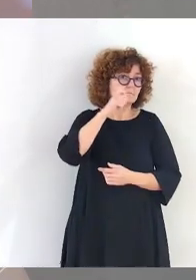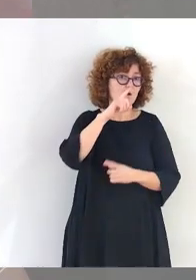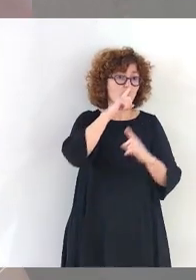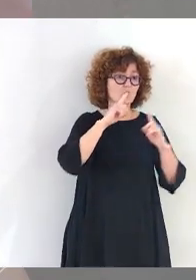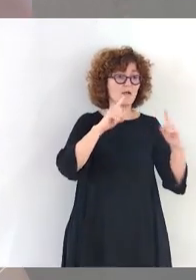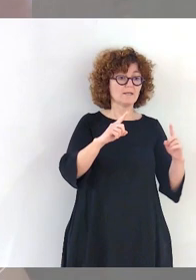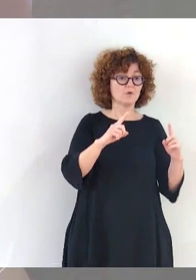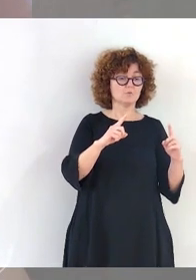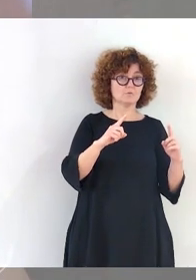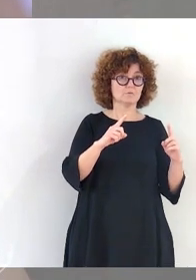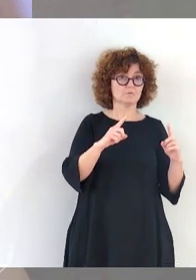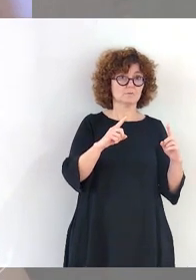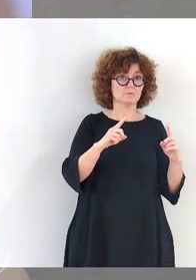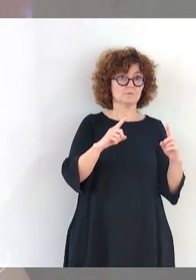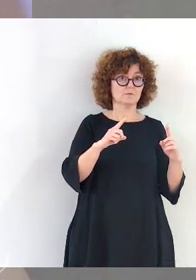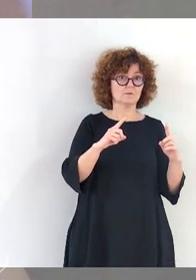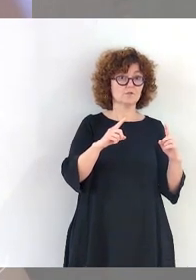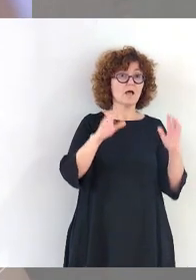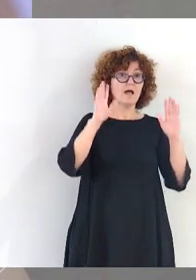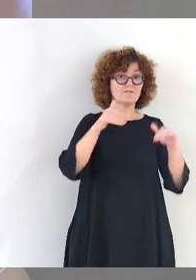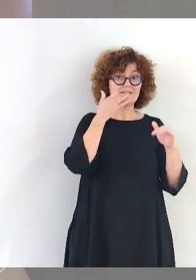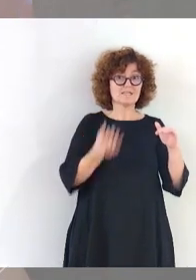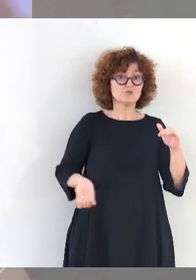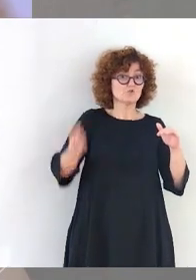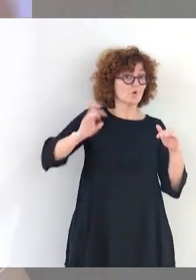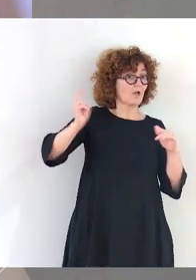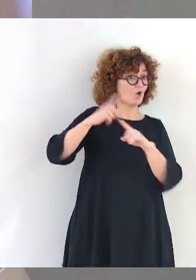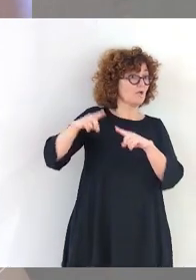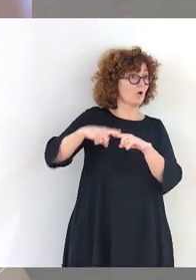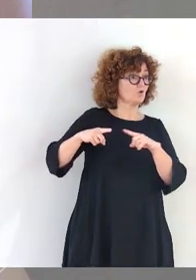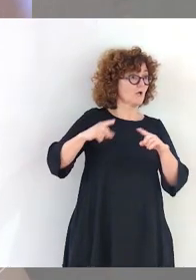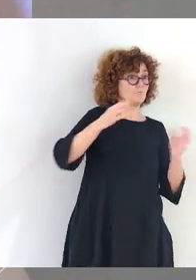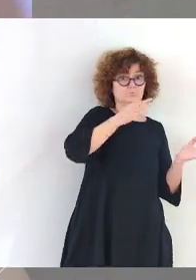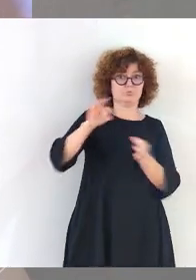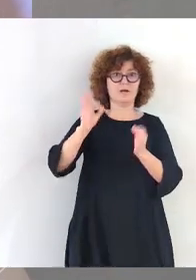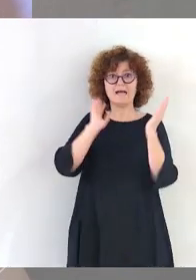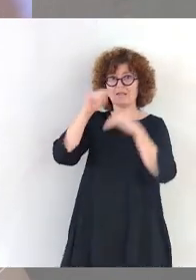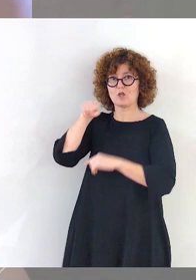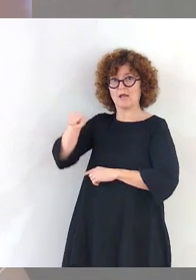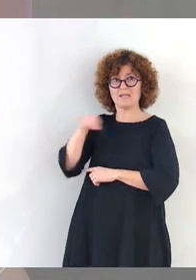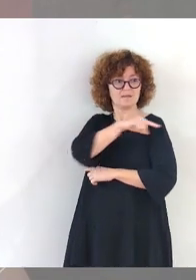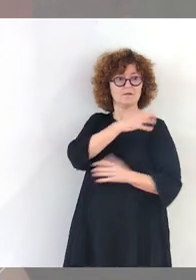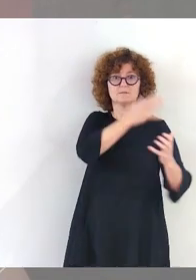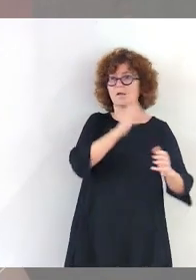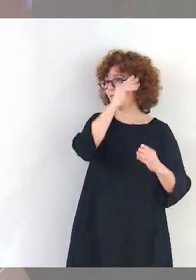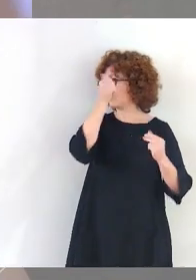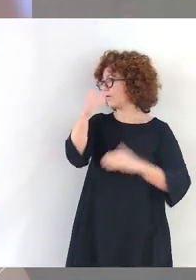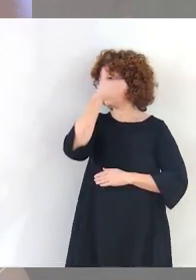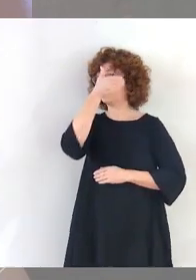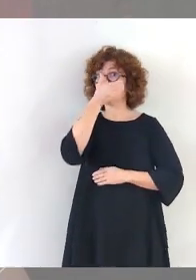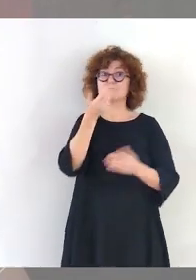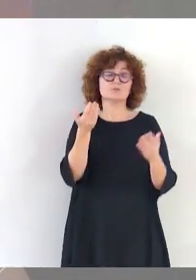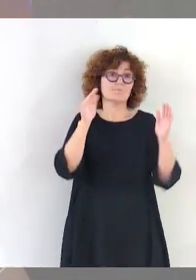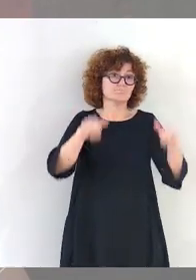partes se va muy rápida la atención hacia otros lugares y para eso el sistema está completamente está no está preparado para